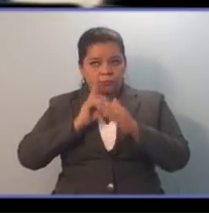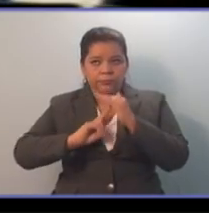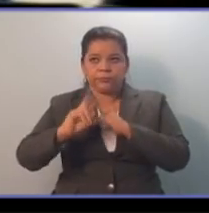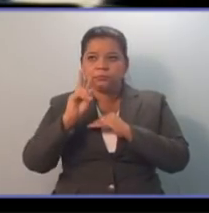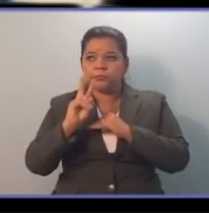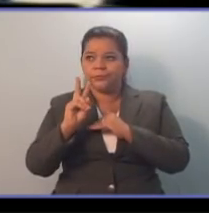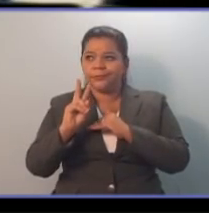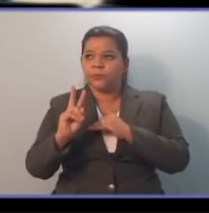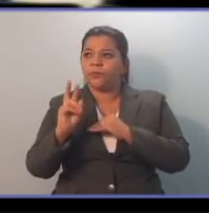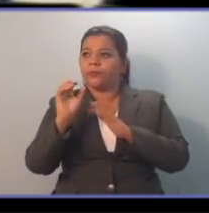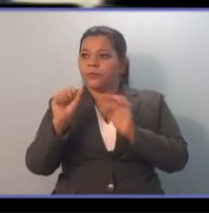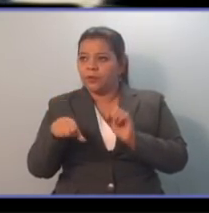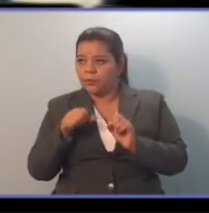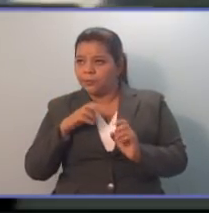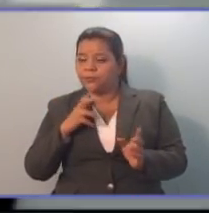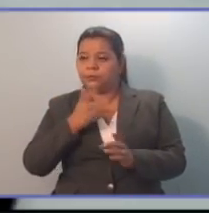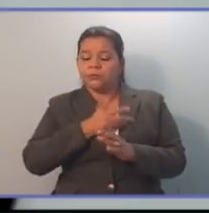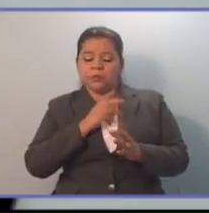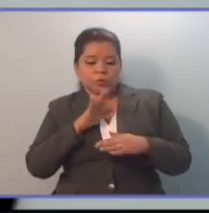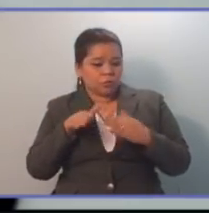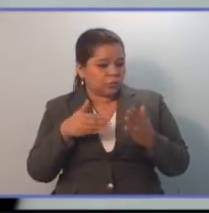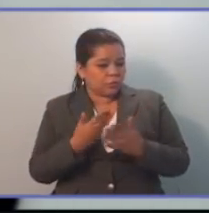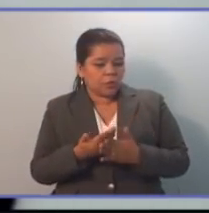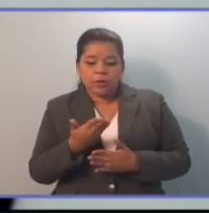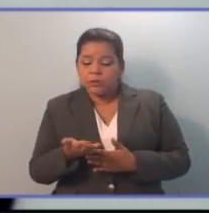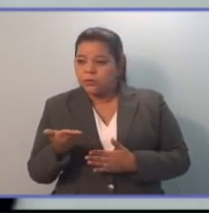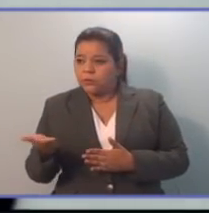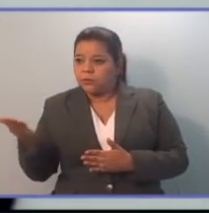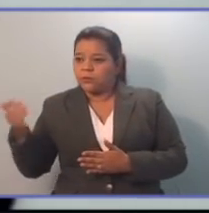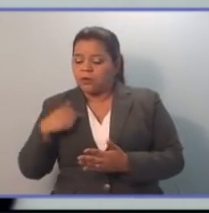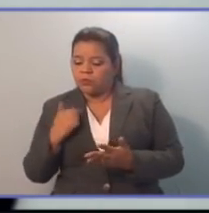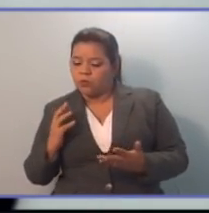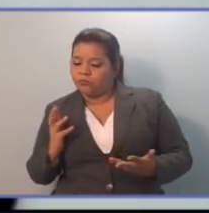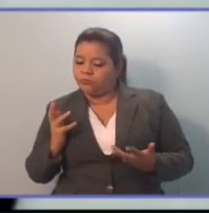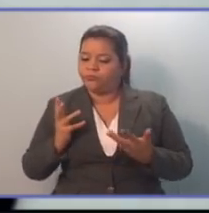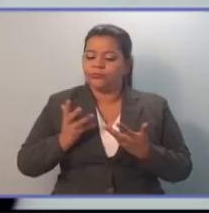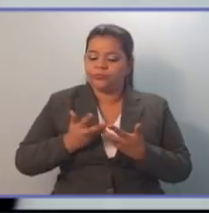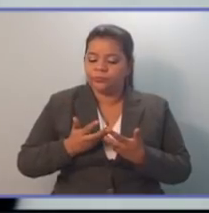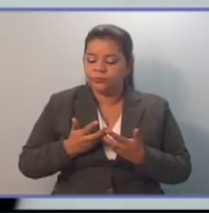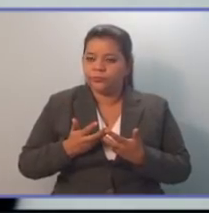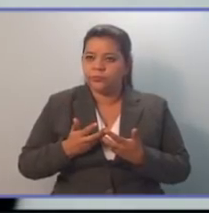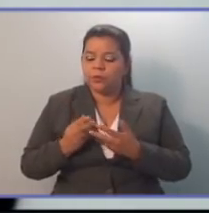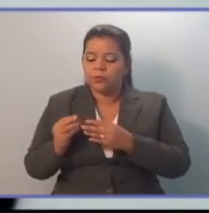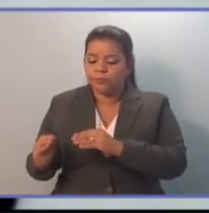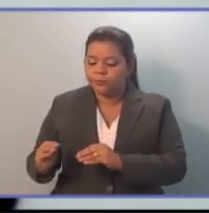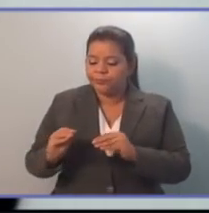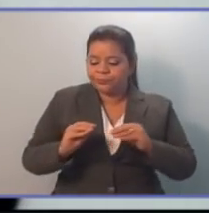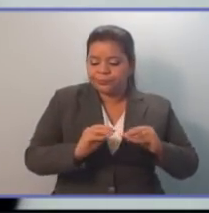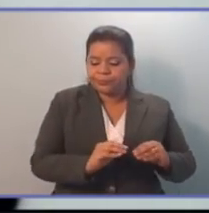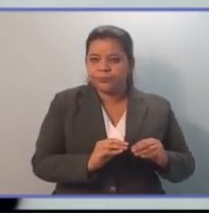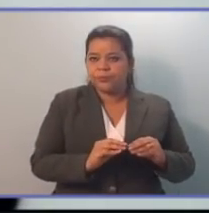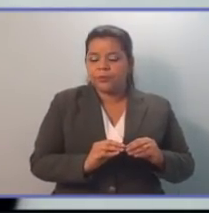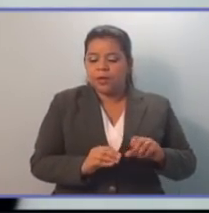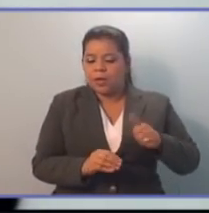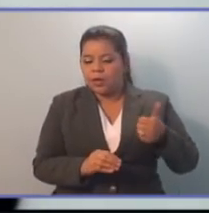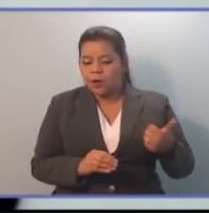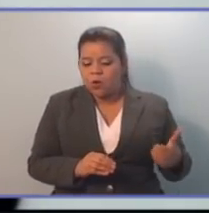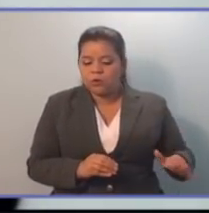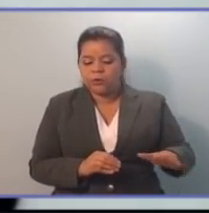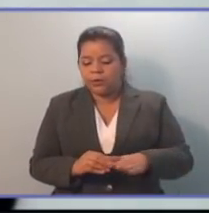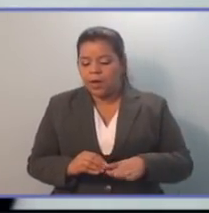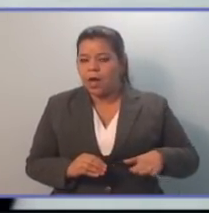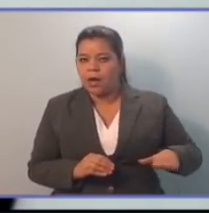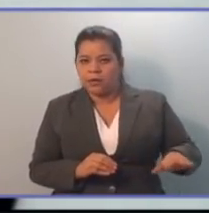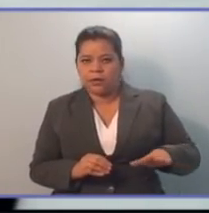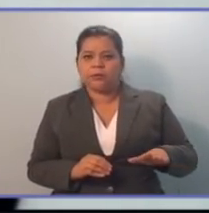como combinar todo esto que yo he adquirido para ponerlo en práctica en otro espacio,